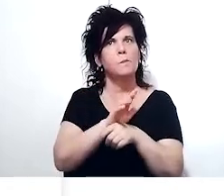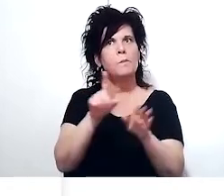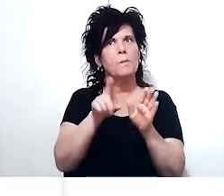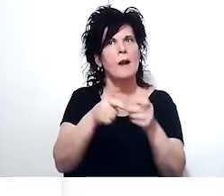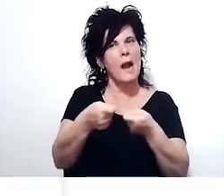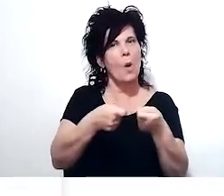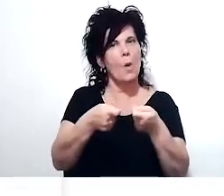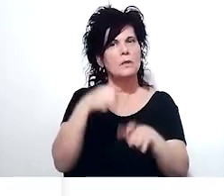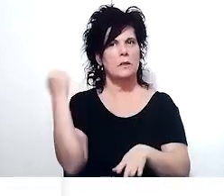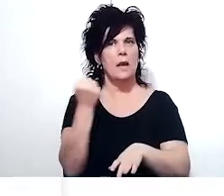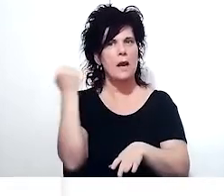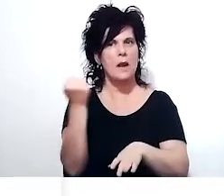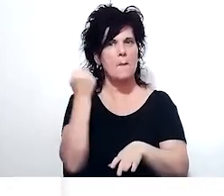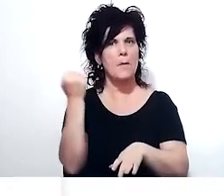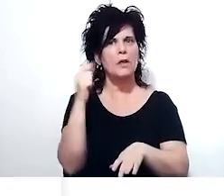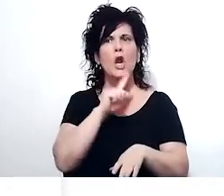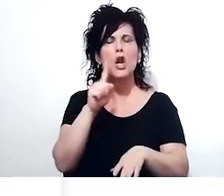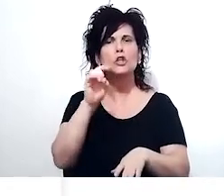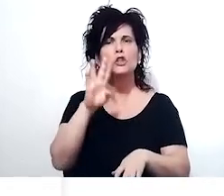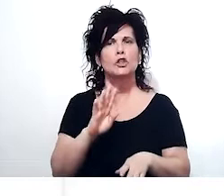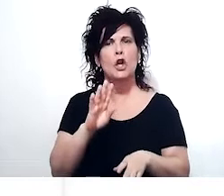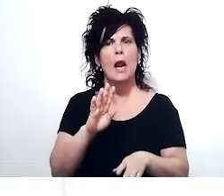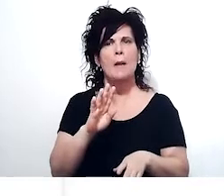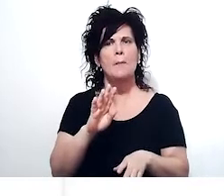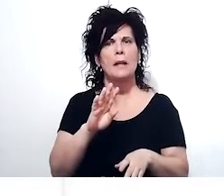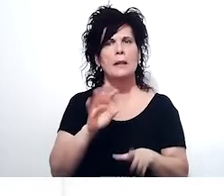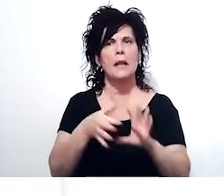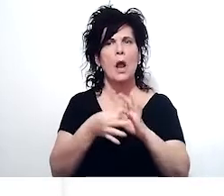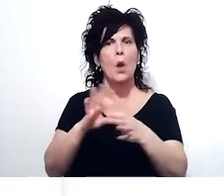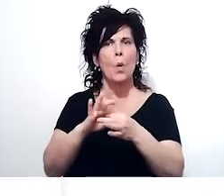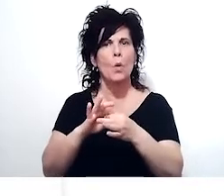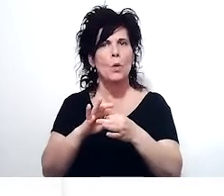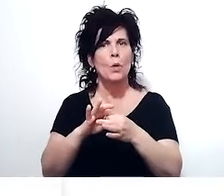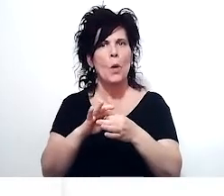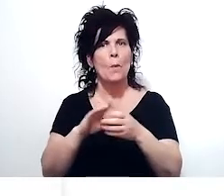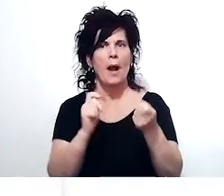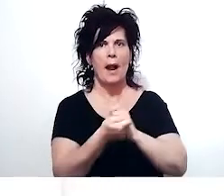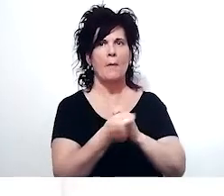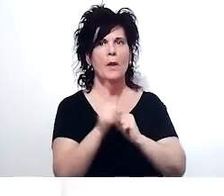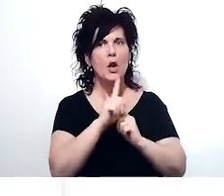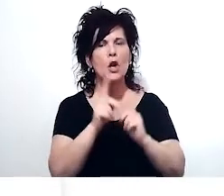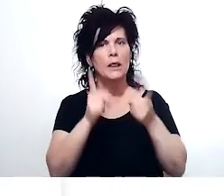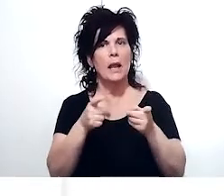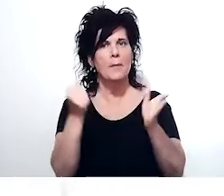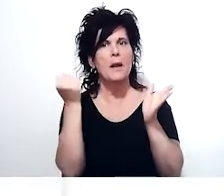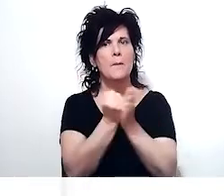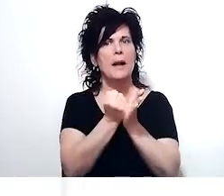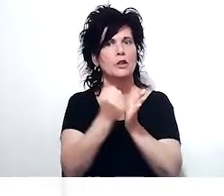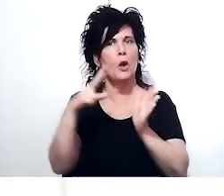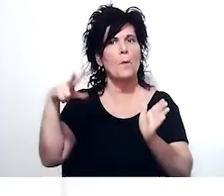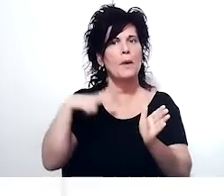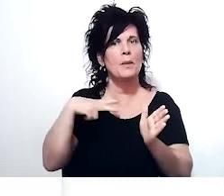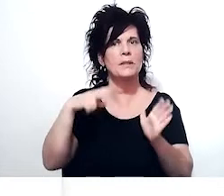regulación importante que no solamente implica cambios en la Unión Europea, sino que ha impactado a la regulación